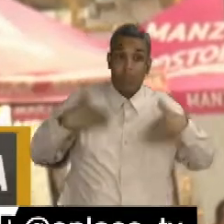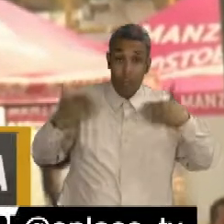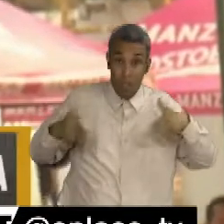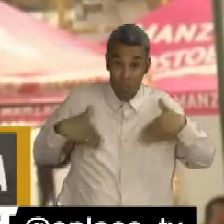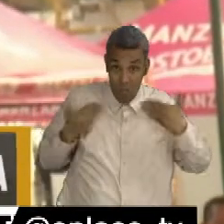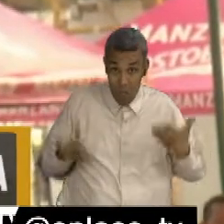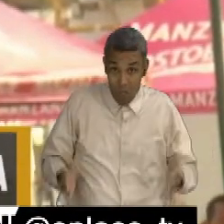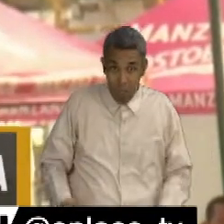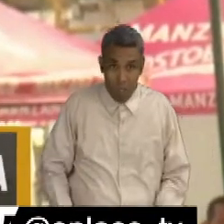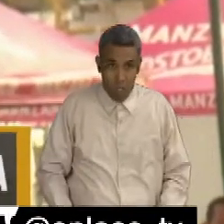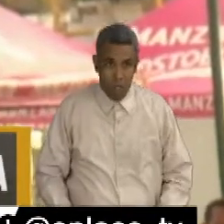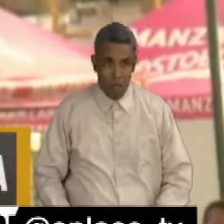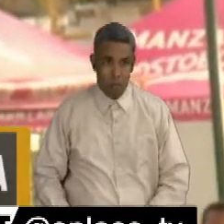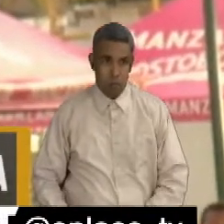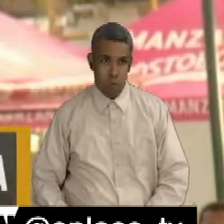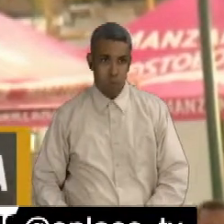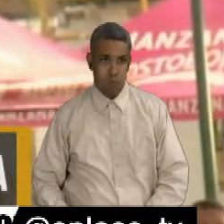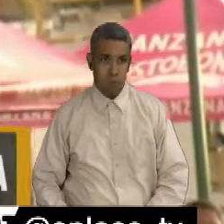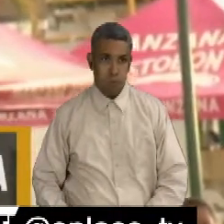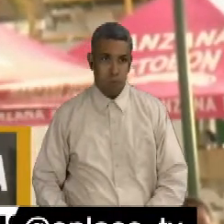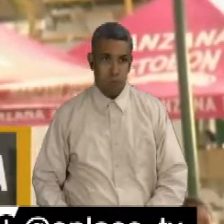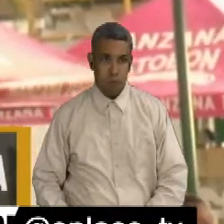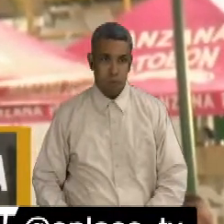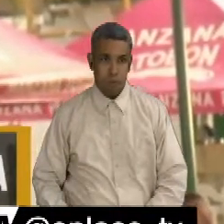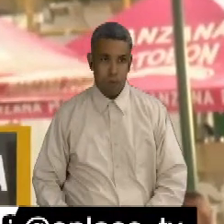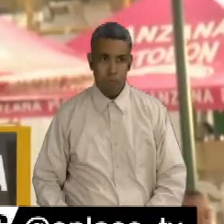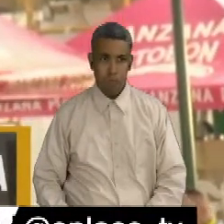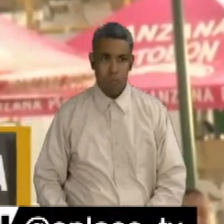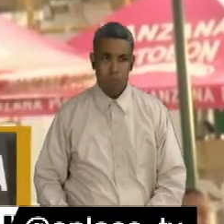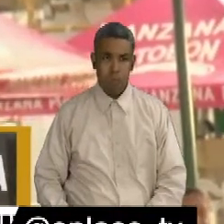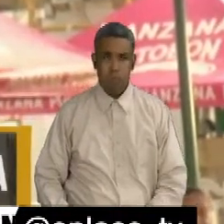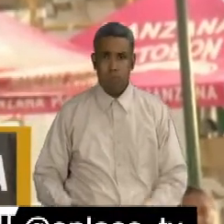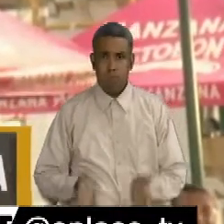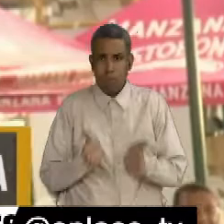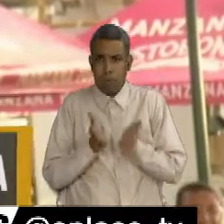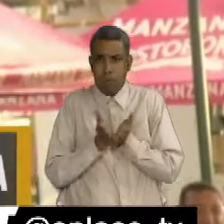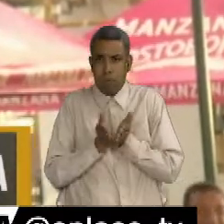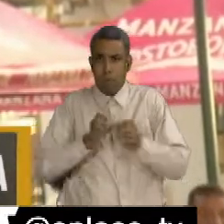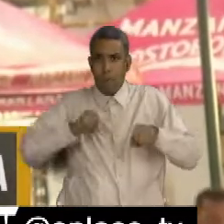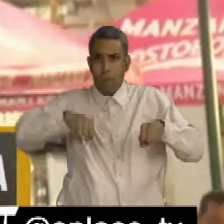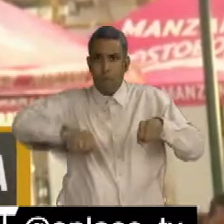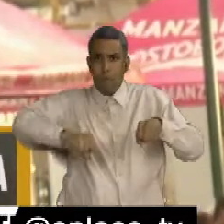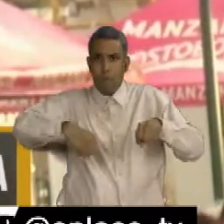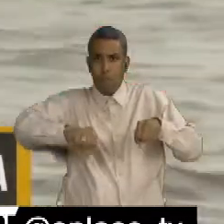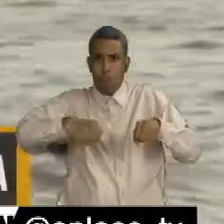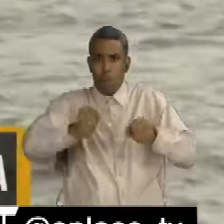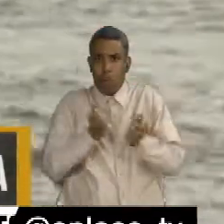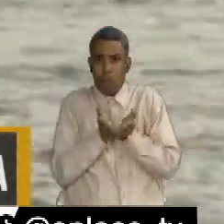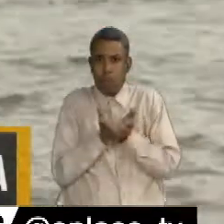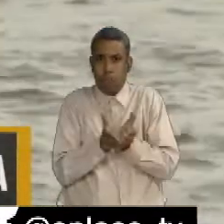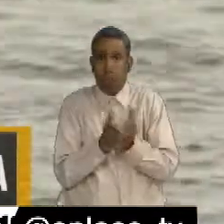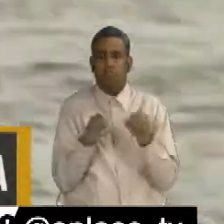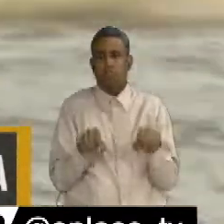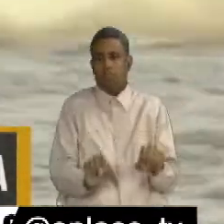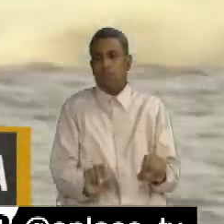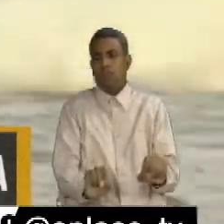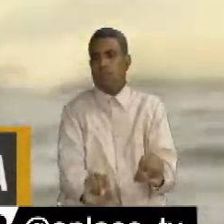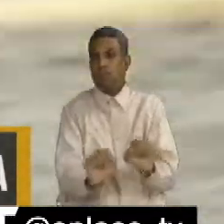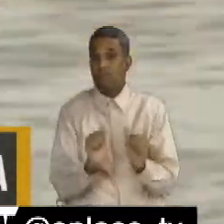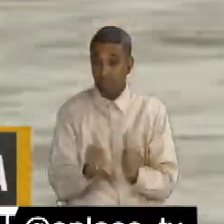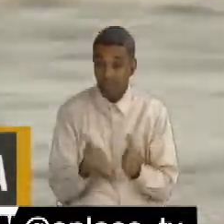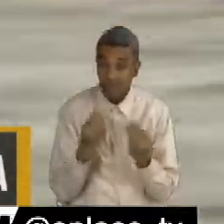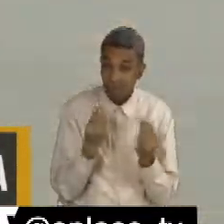moto, muchas motos caminadoras, y en los botes igual, muchos botes caminadores. La Federación Colombiana